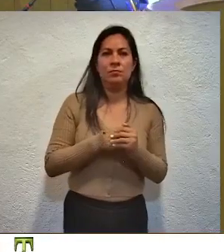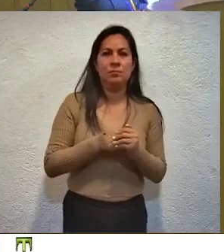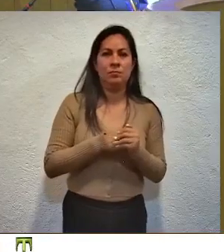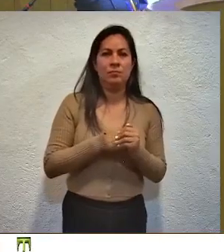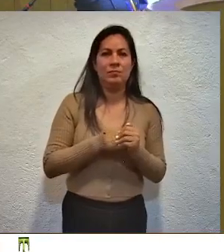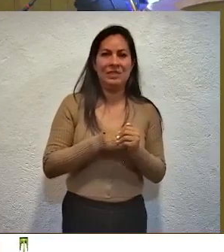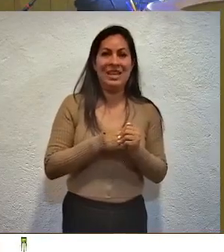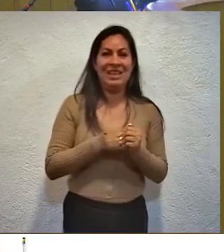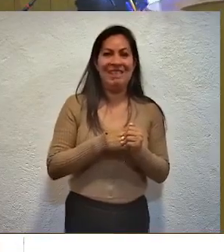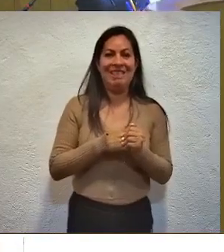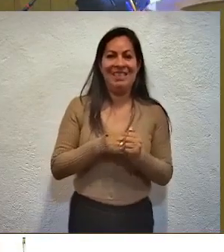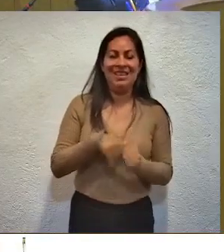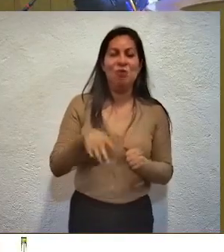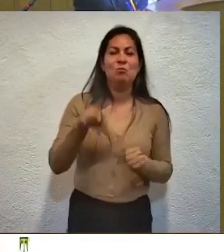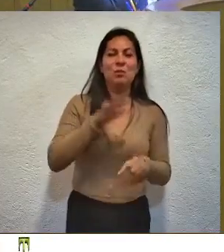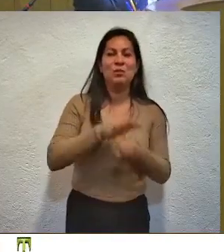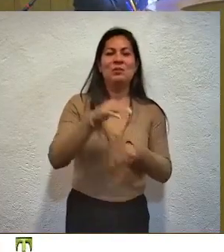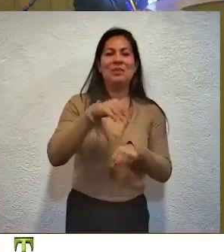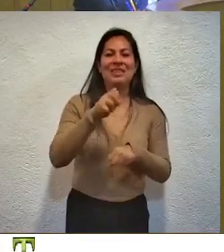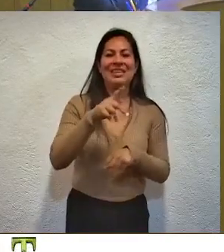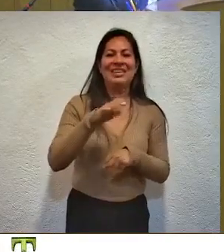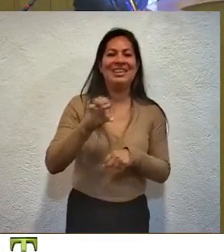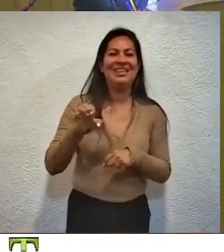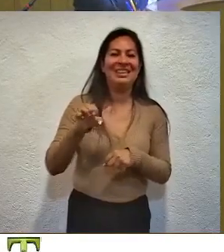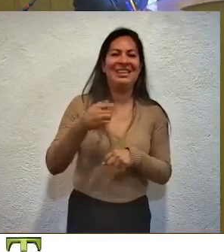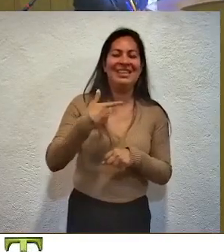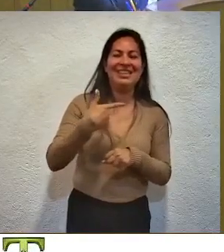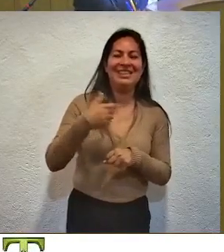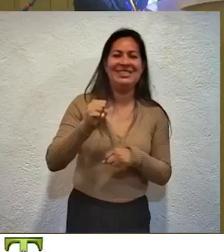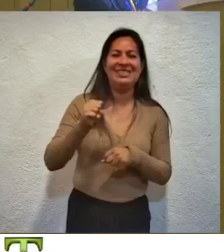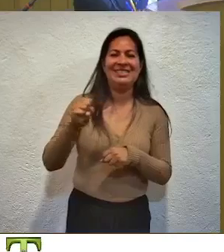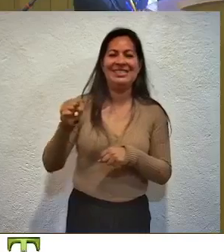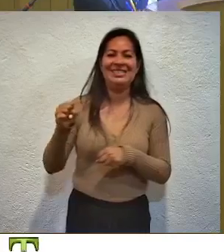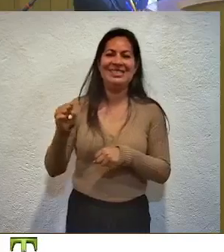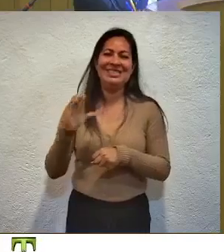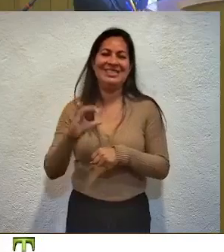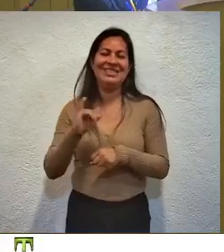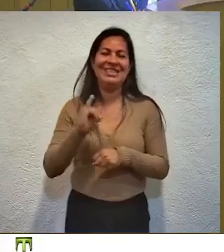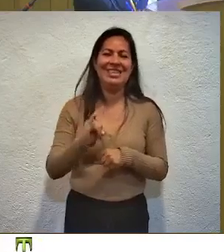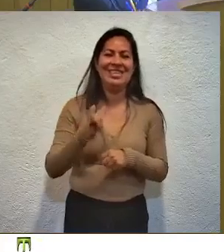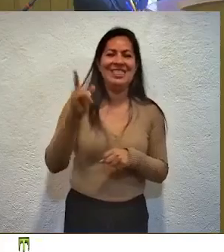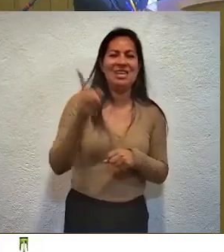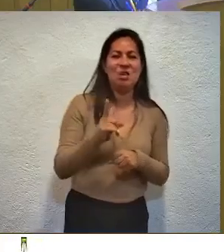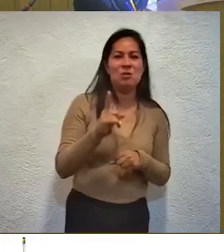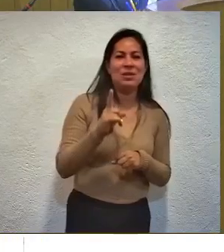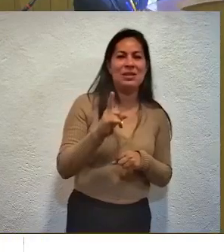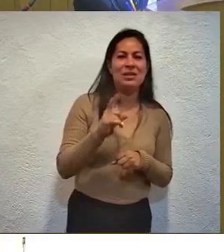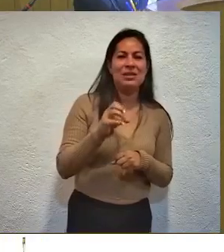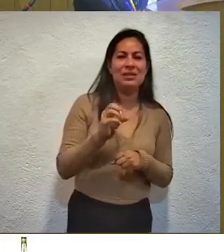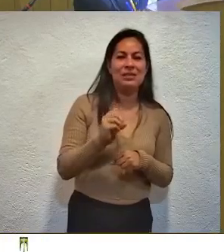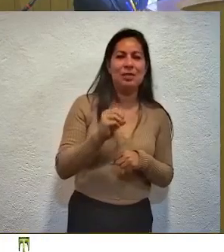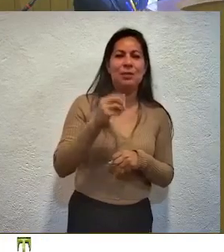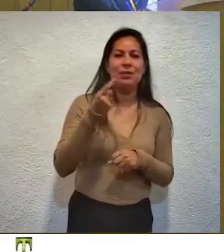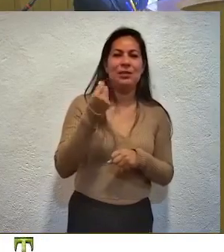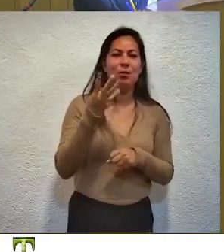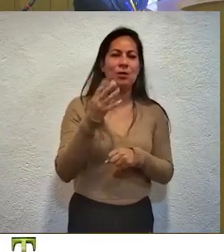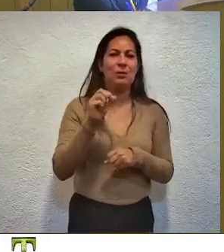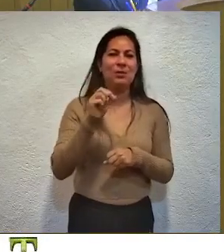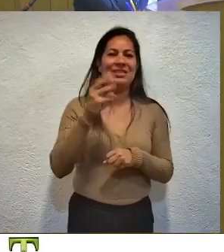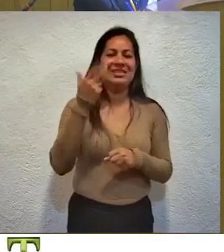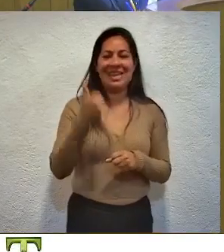sentencia convenio instituto identificado con la clave TEE diagonal SCI diagonal 024